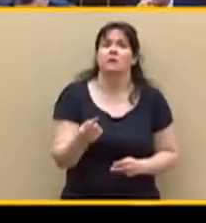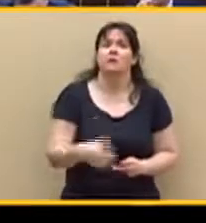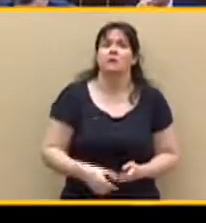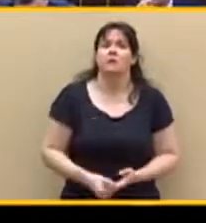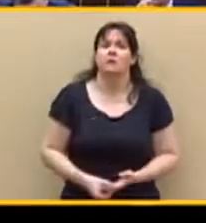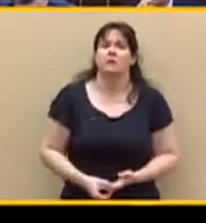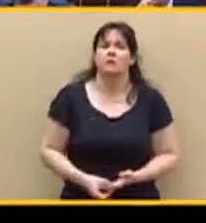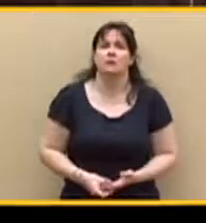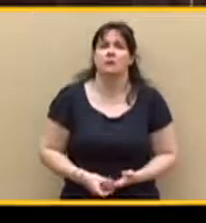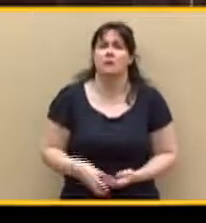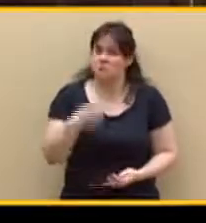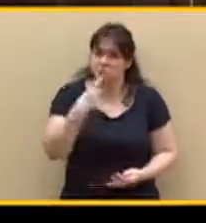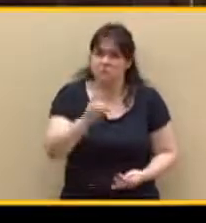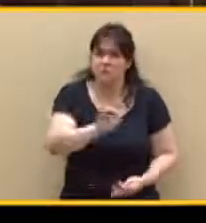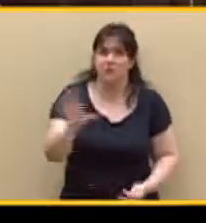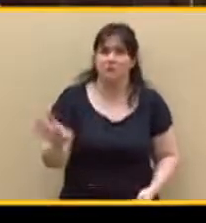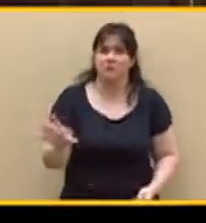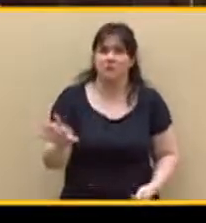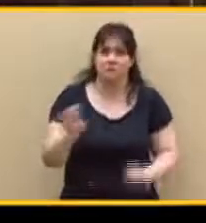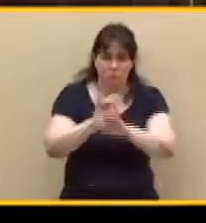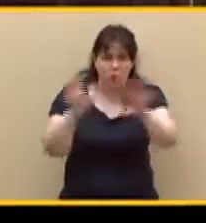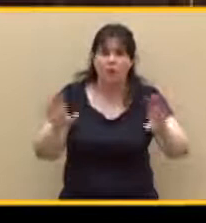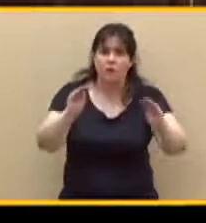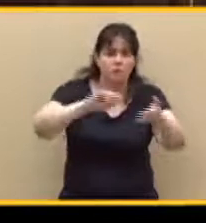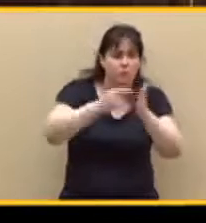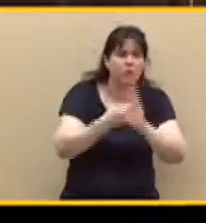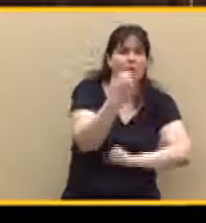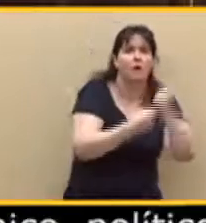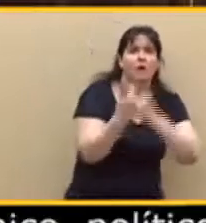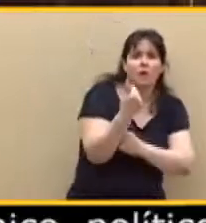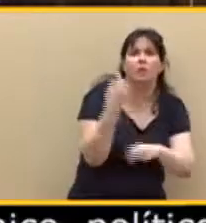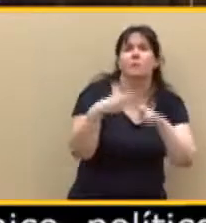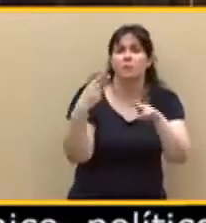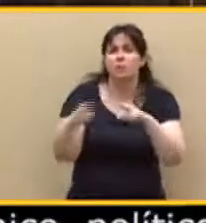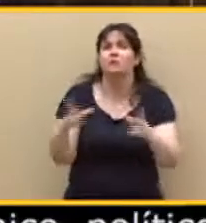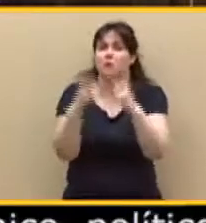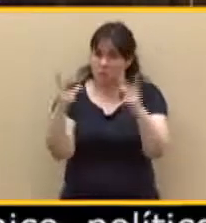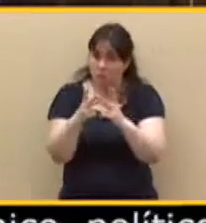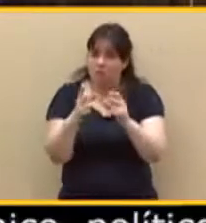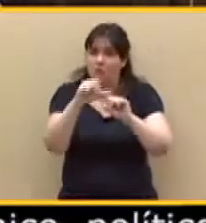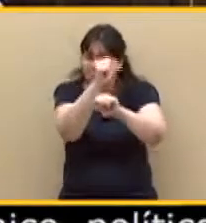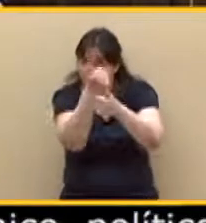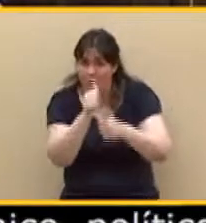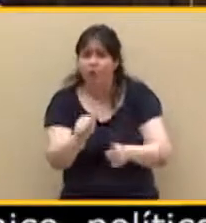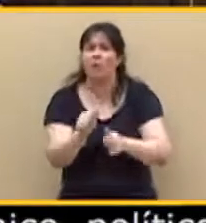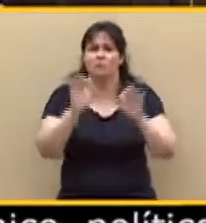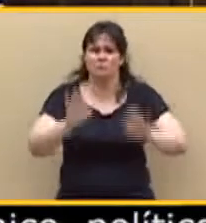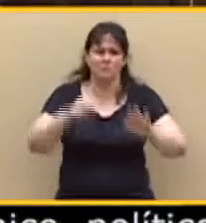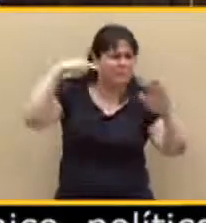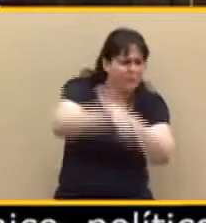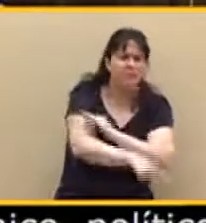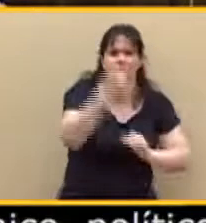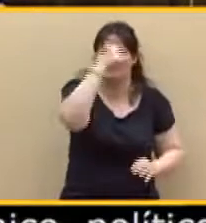Se lo diré claro, señorías, su proyecto económico, político y social es un modelo profundamente machista.